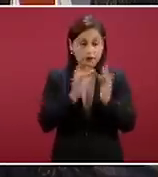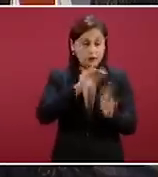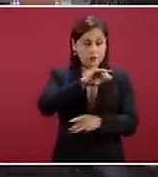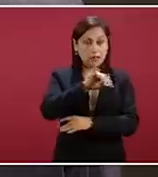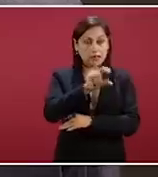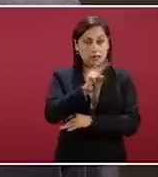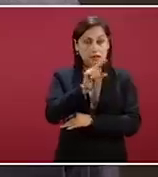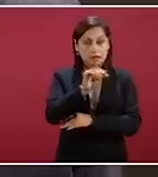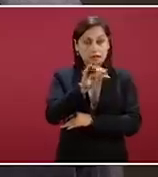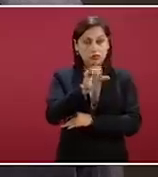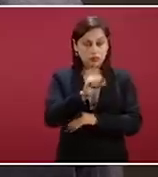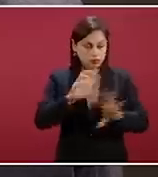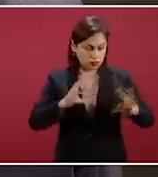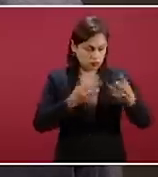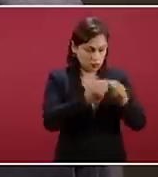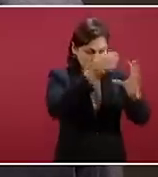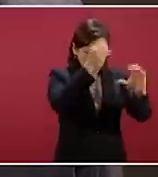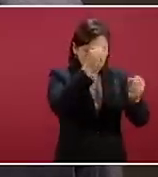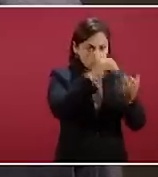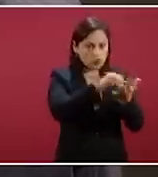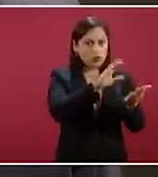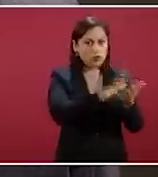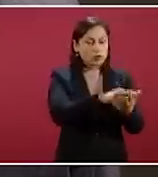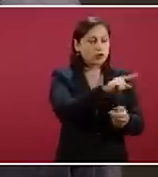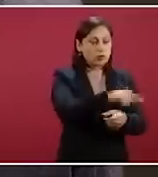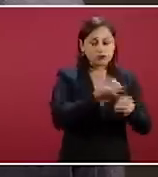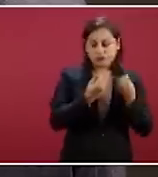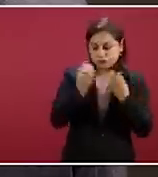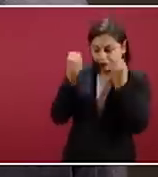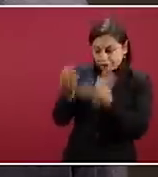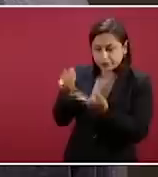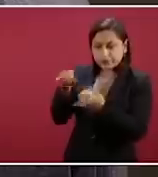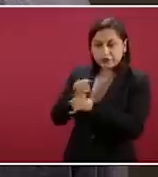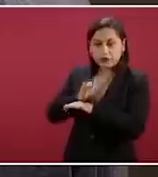nos ponemos de acuerdo, te van a dar toda la información.